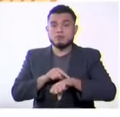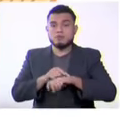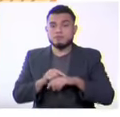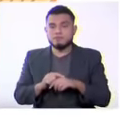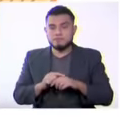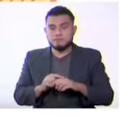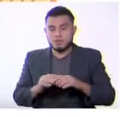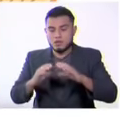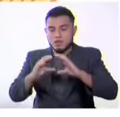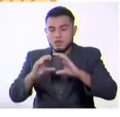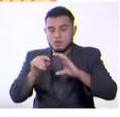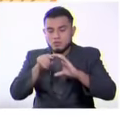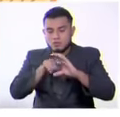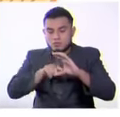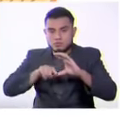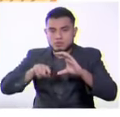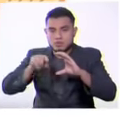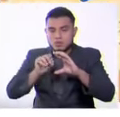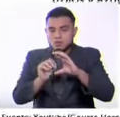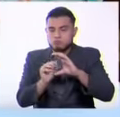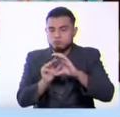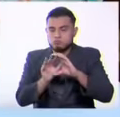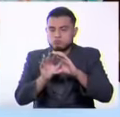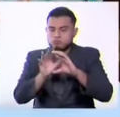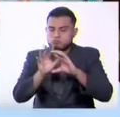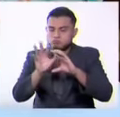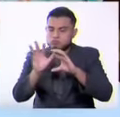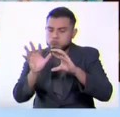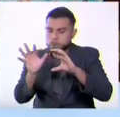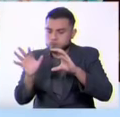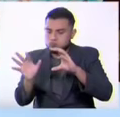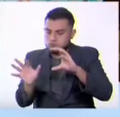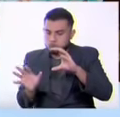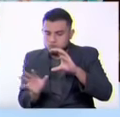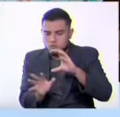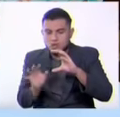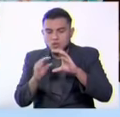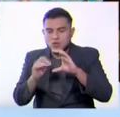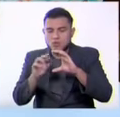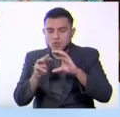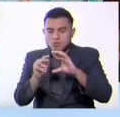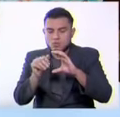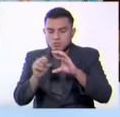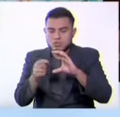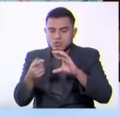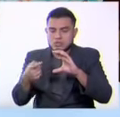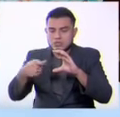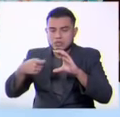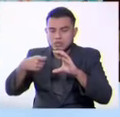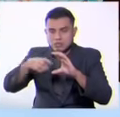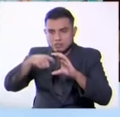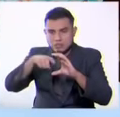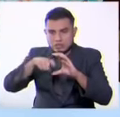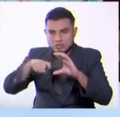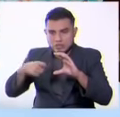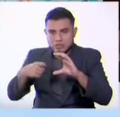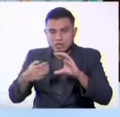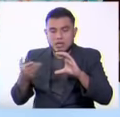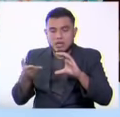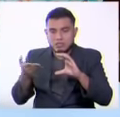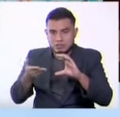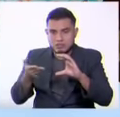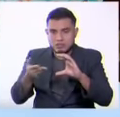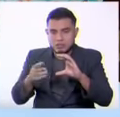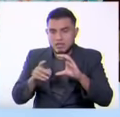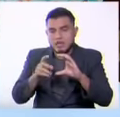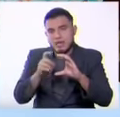núcleo celular se dispersa y los cromosomas se conforman entre sí, formando la estructura de